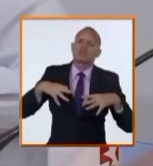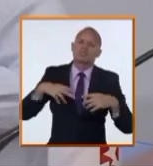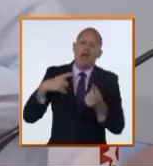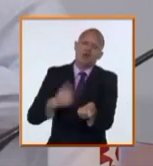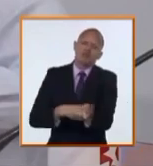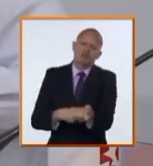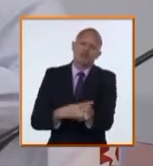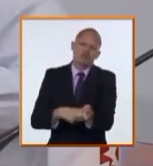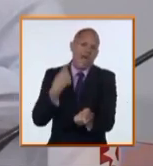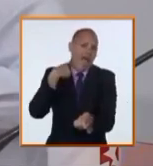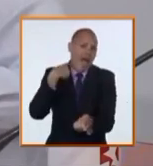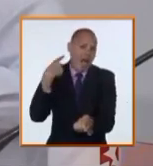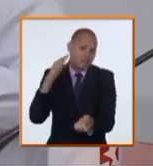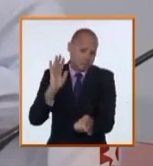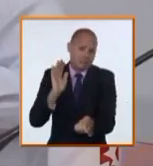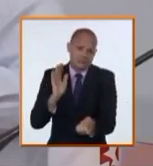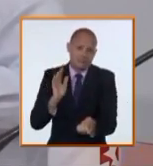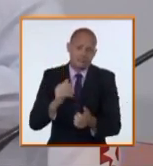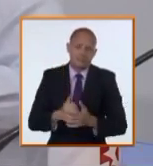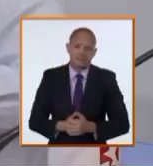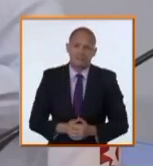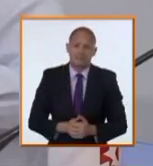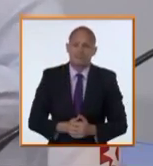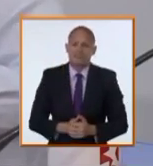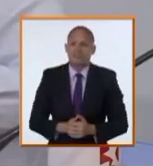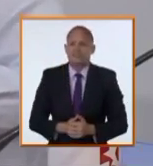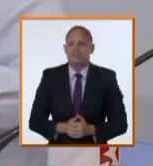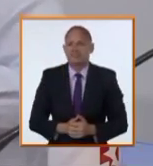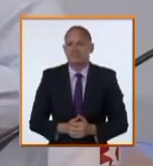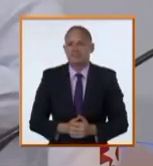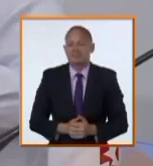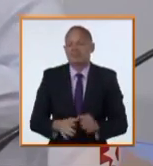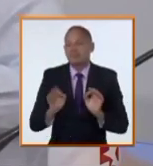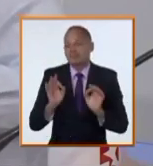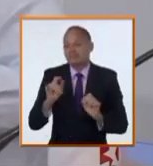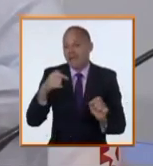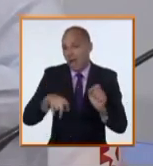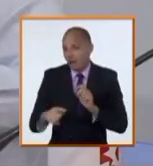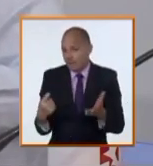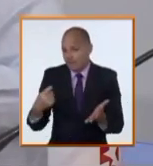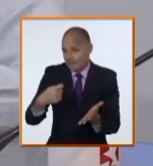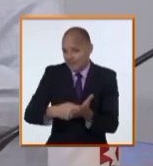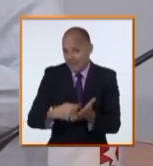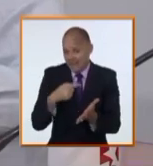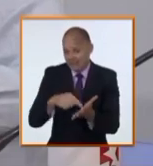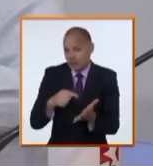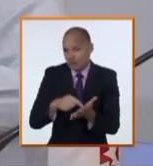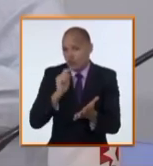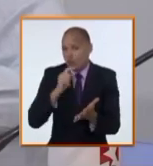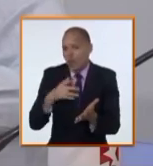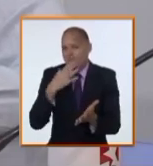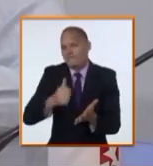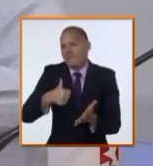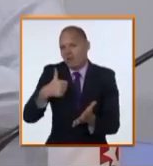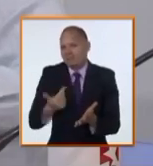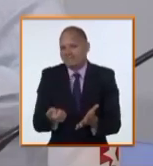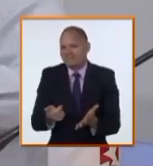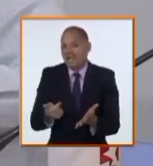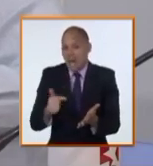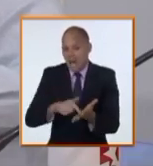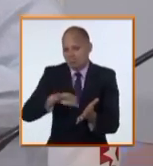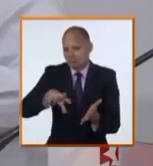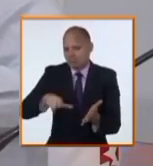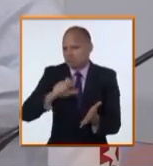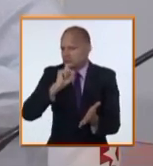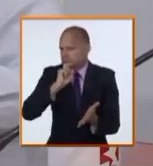han hecho sustentado en un grupo de principios es decir los pagos electrónicos tienen una mayor seguridad porque no entrañan